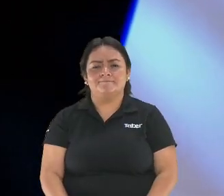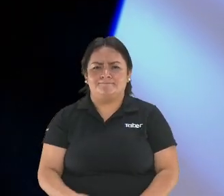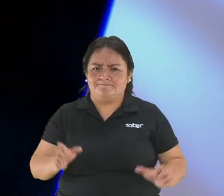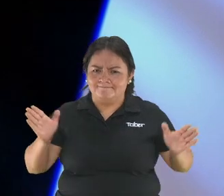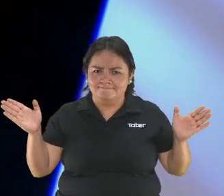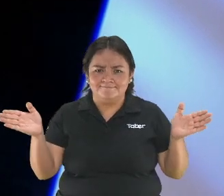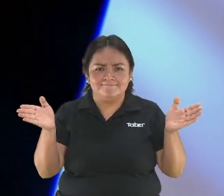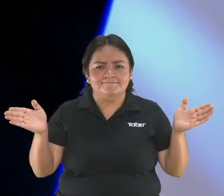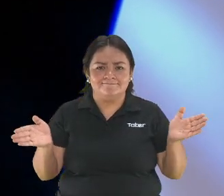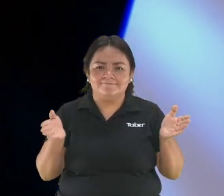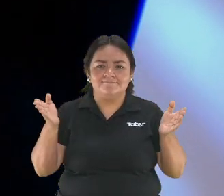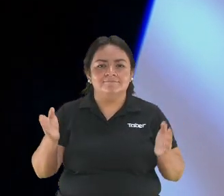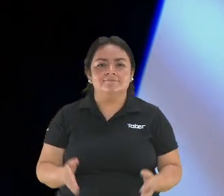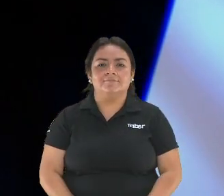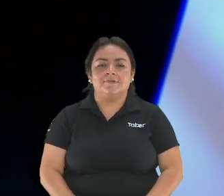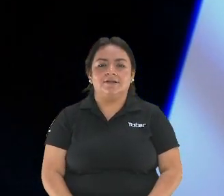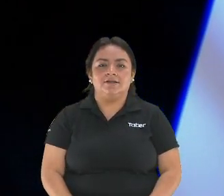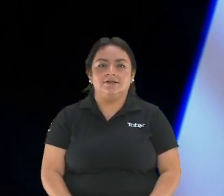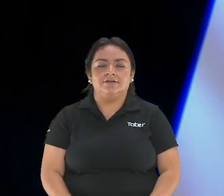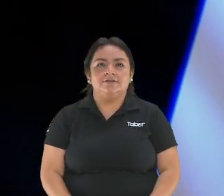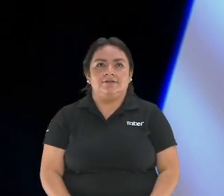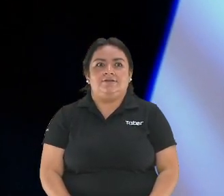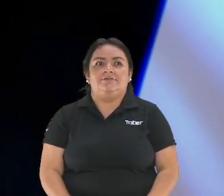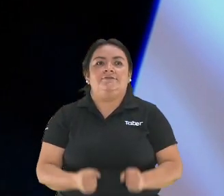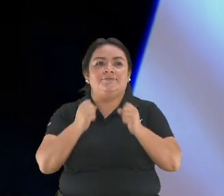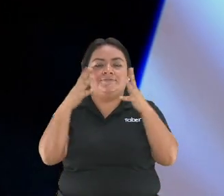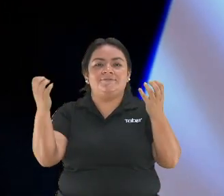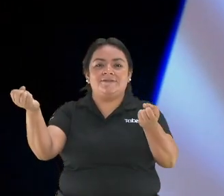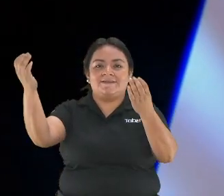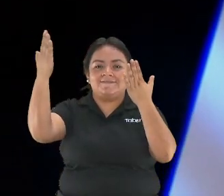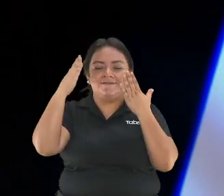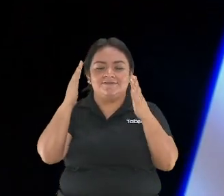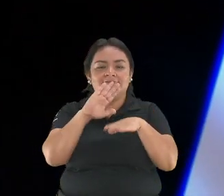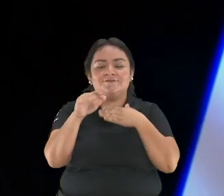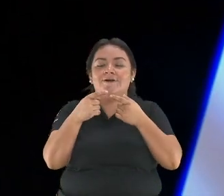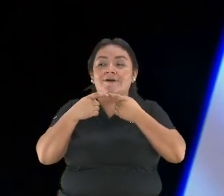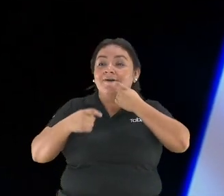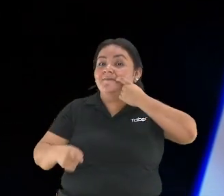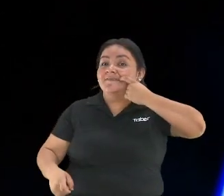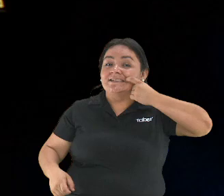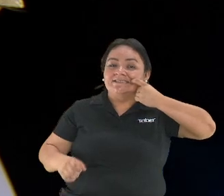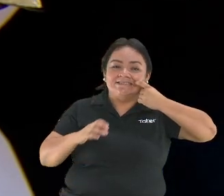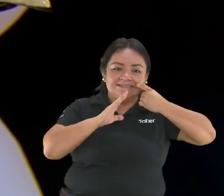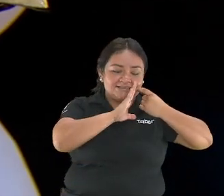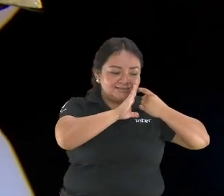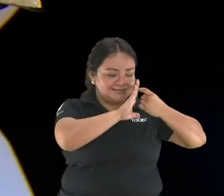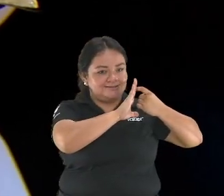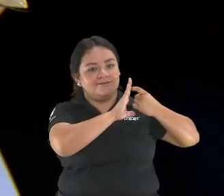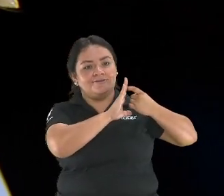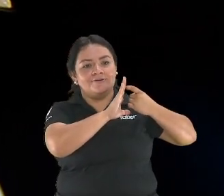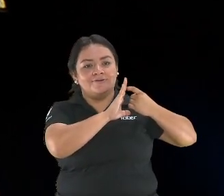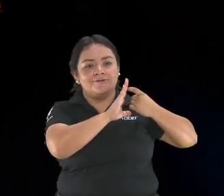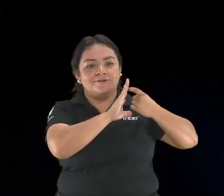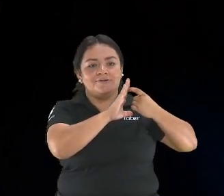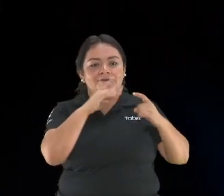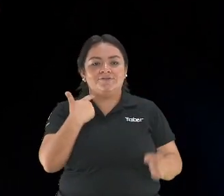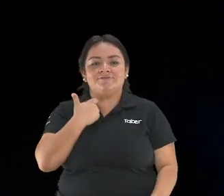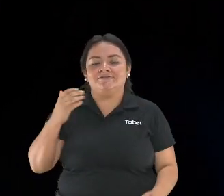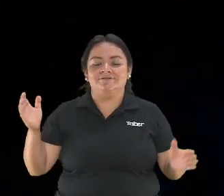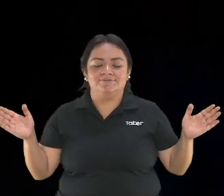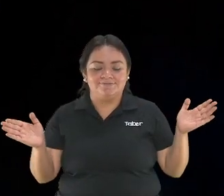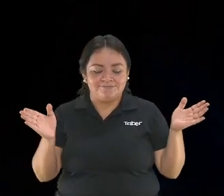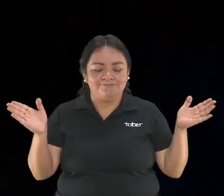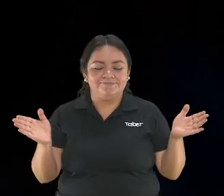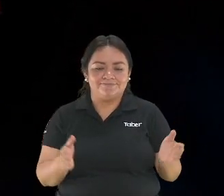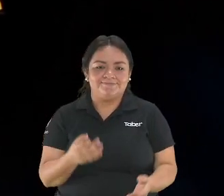persevera dice bienaventurado el que soporta el que resiste y para resistir hay que perseverar